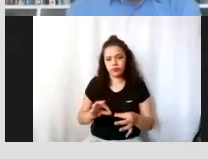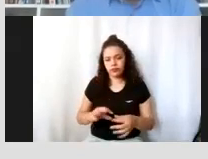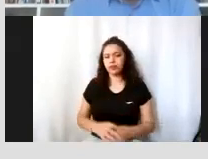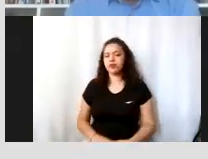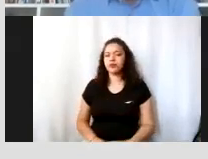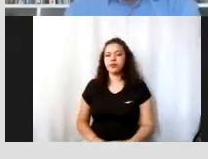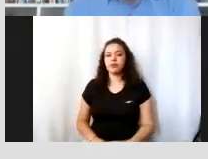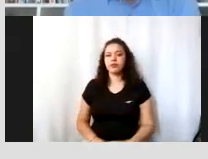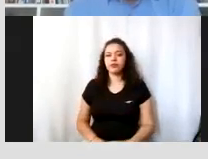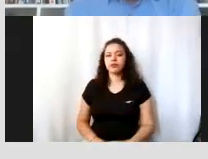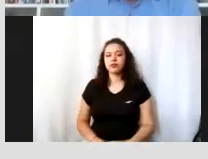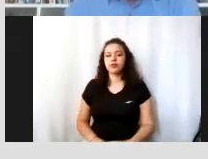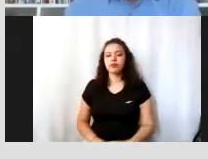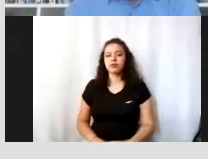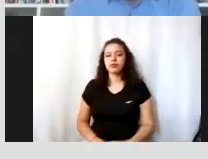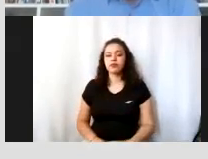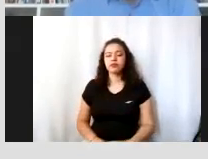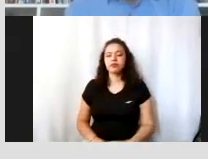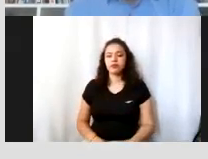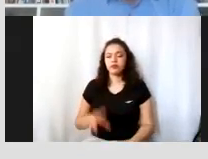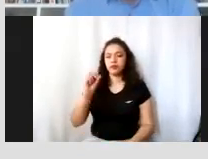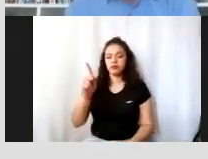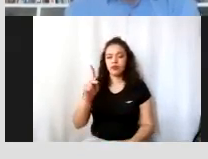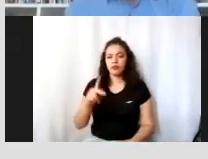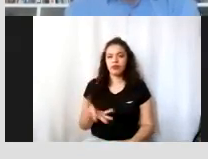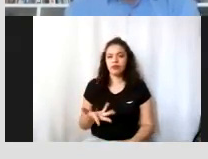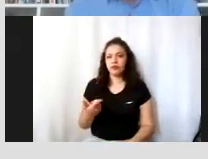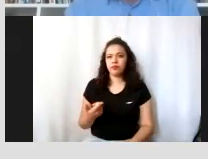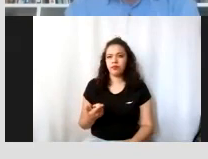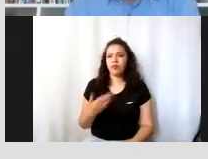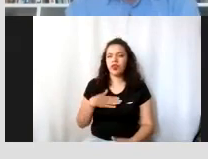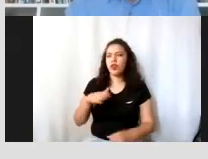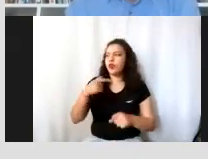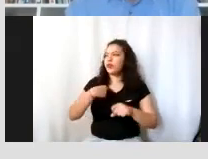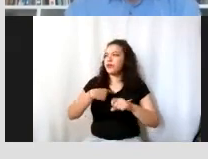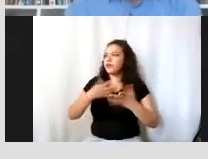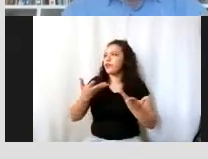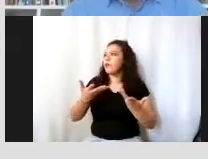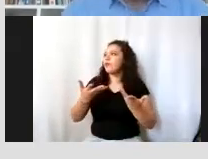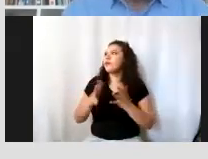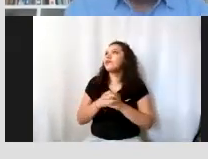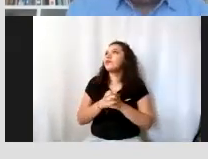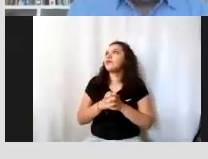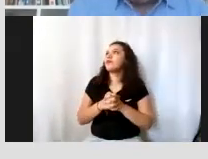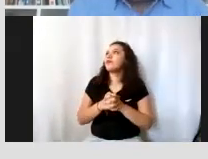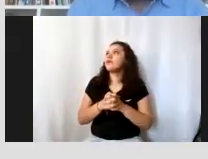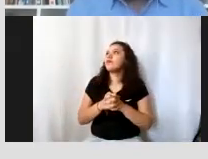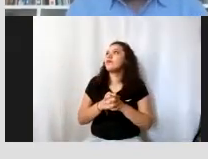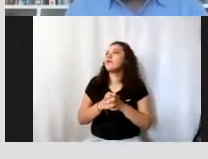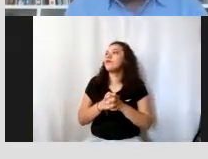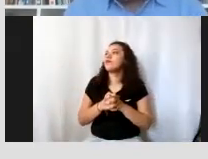Ahí lo pondría. De acuerdo, muchas gracias. Digamos, entre más beneficiemos al